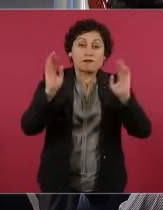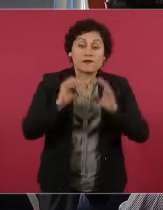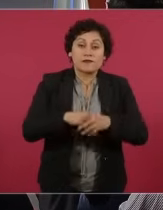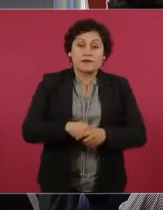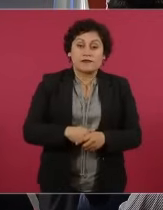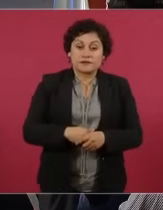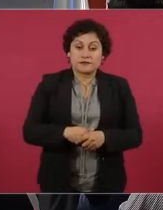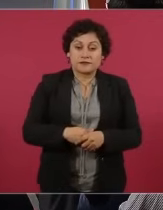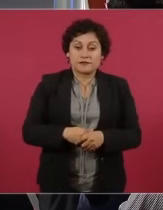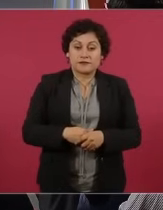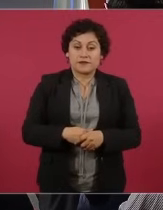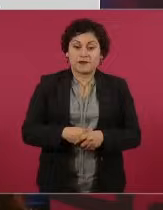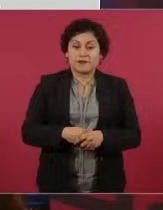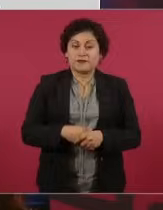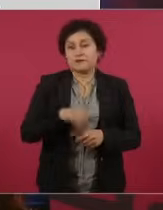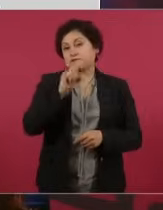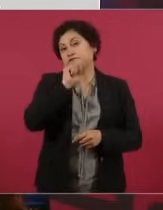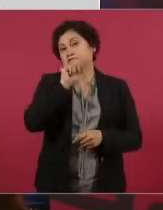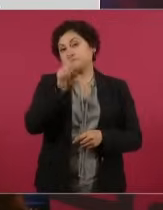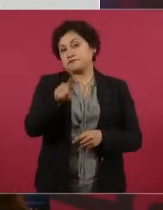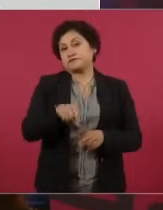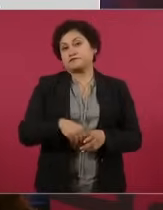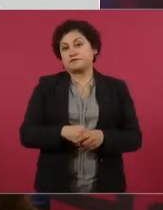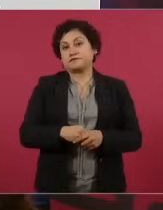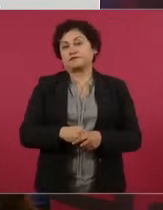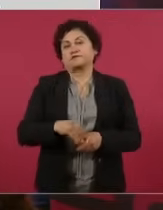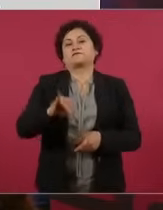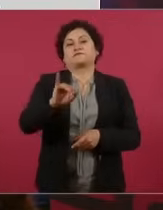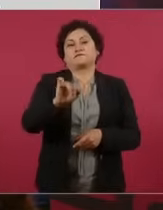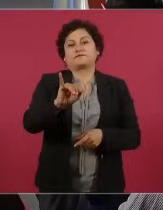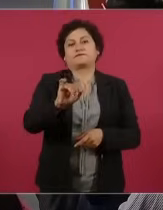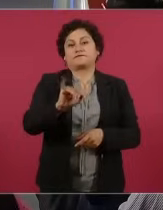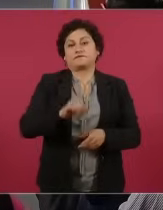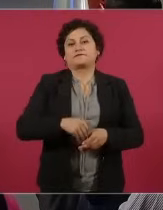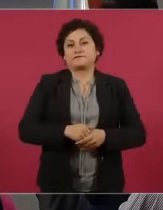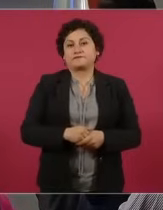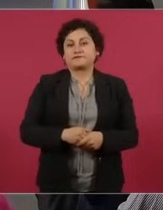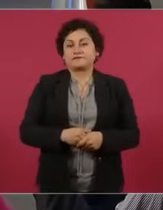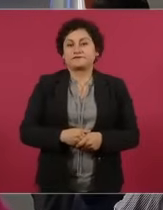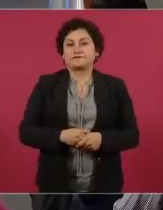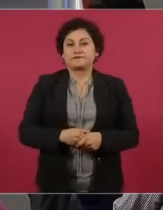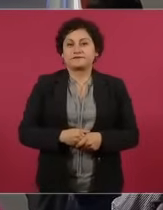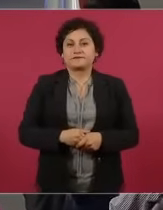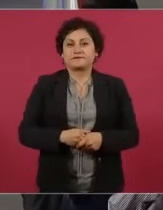El insulto de Maru. También. La grosería. Sí.